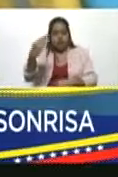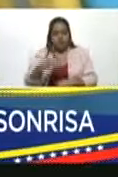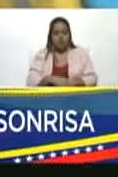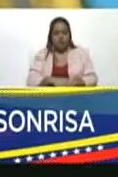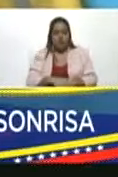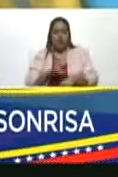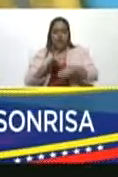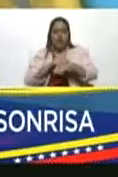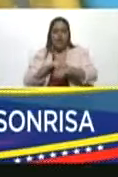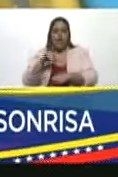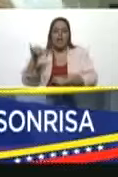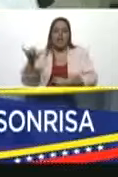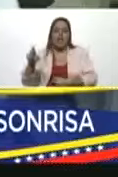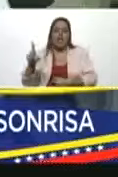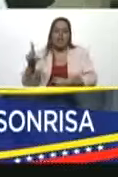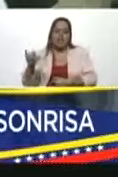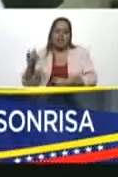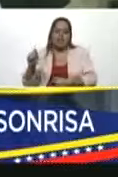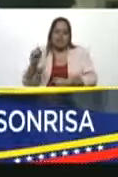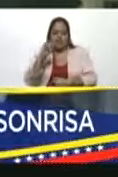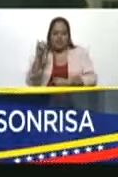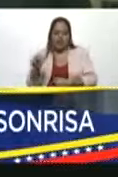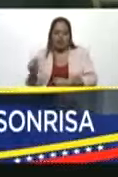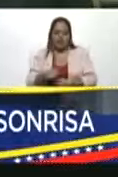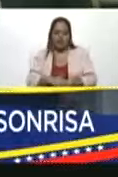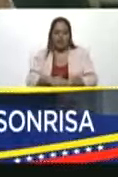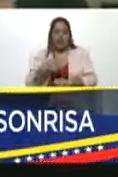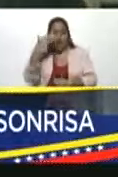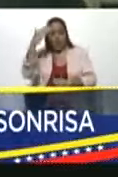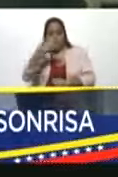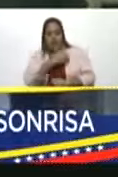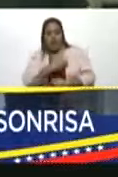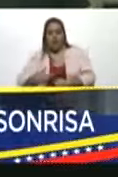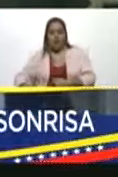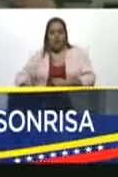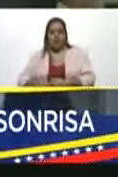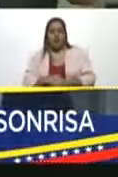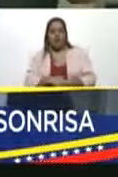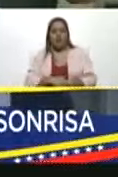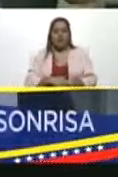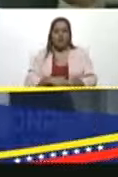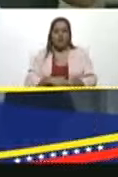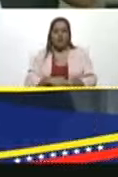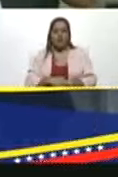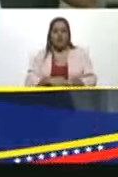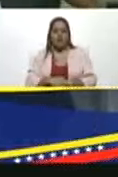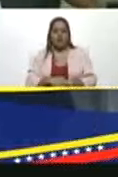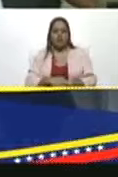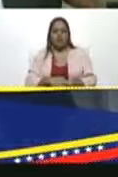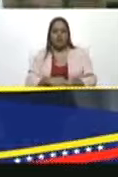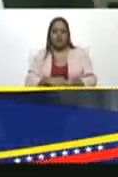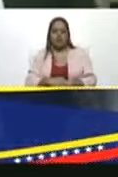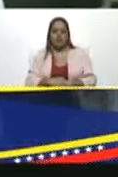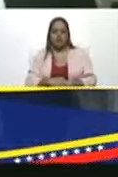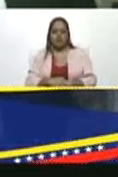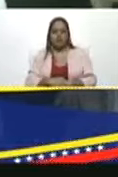doctora Yelixa. Saludos, presidente, y a todo el pueblo de Venezuela que nos escucha.